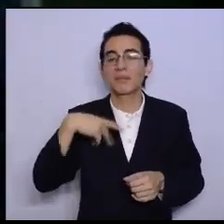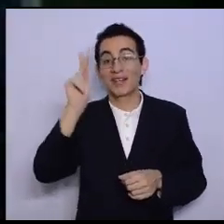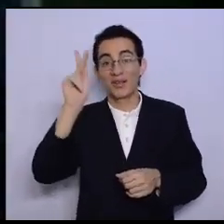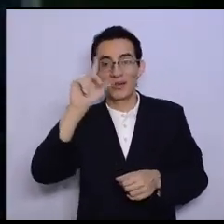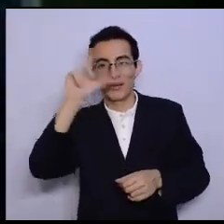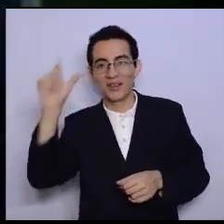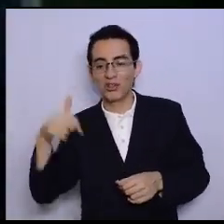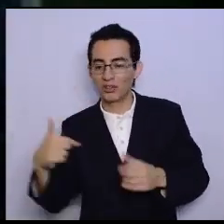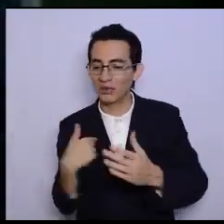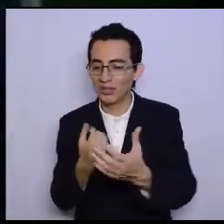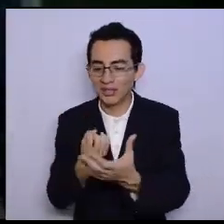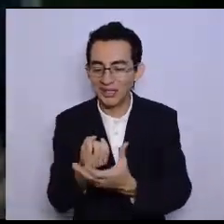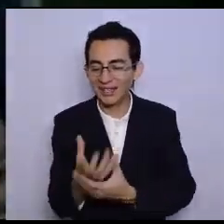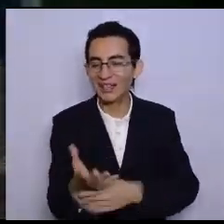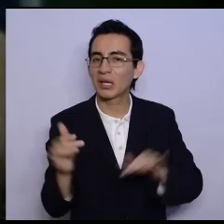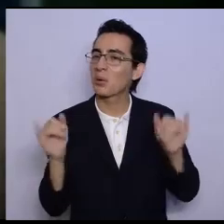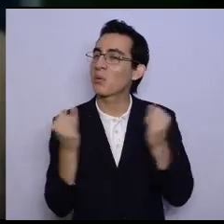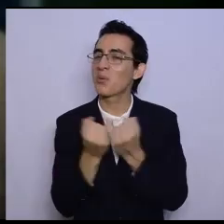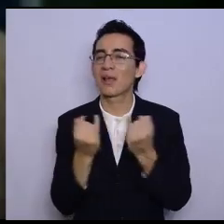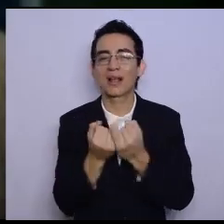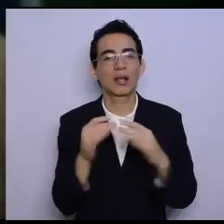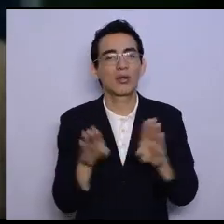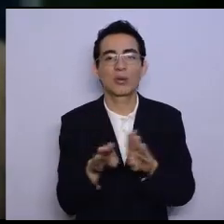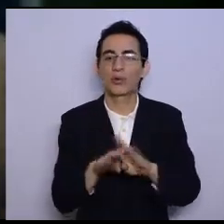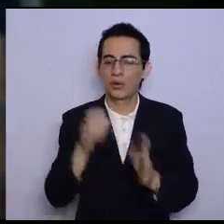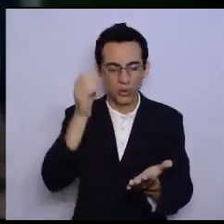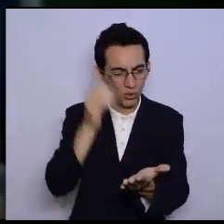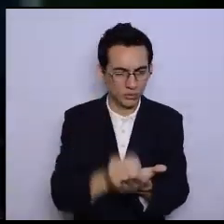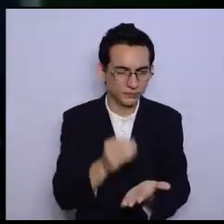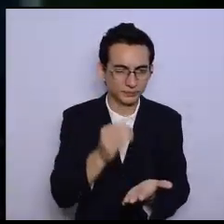Pero así como yo meto en el crisol el oro y sé cuando